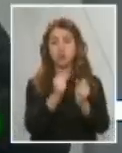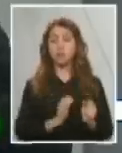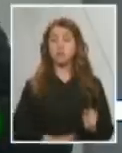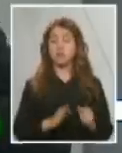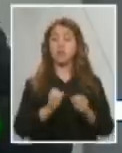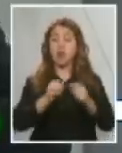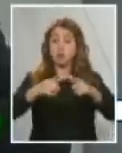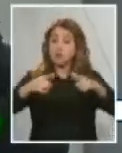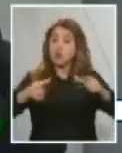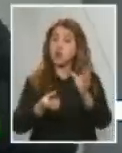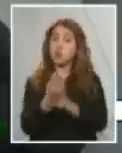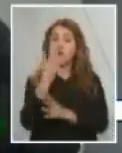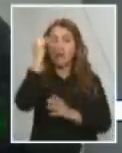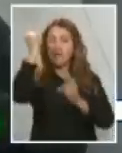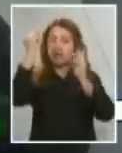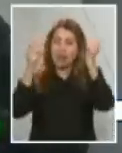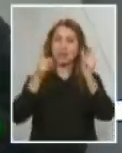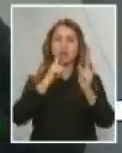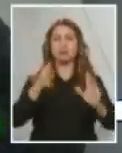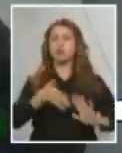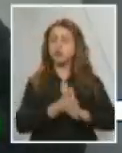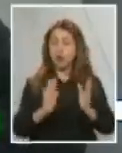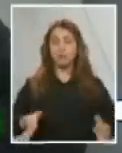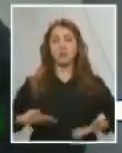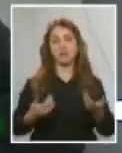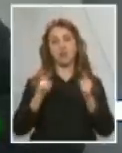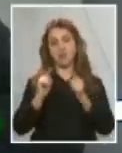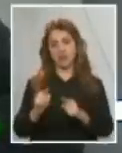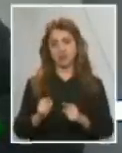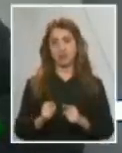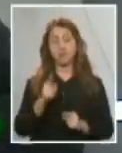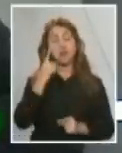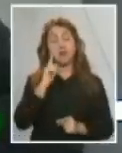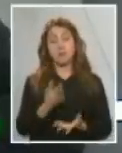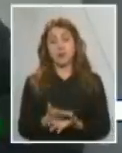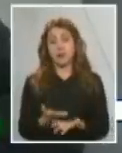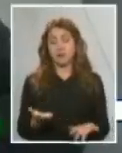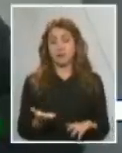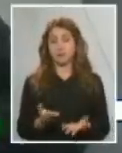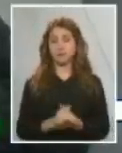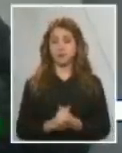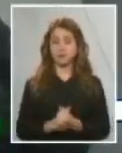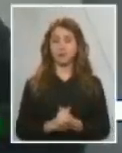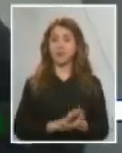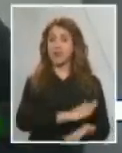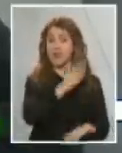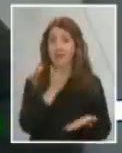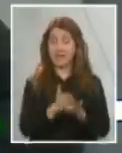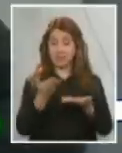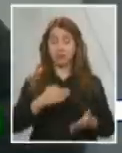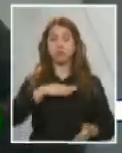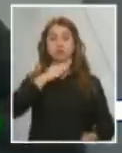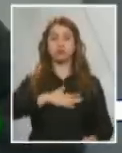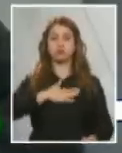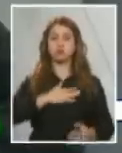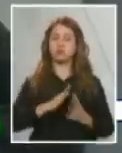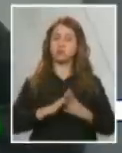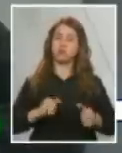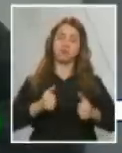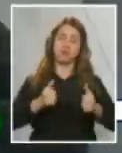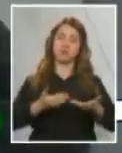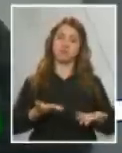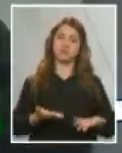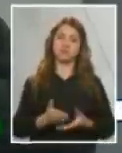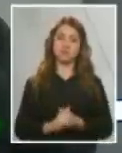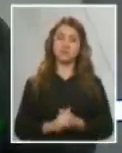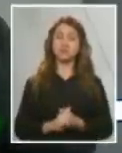seguir creciendo y hacer nuevas ideas, tenemos toda la motivación de eso. Pero hasta ahora la satisfacción ha sido tremenda.